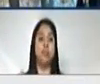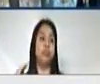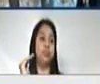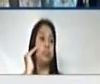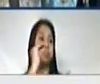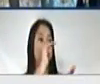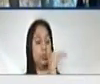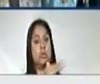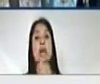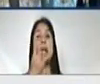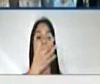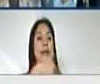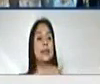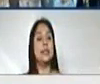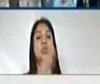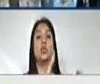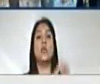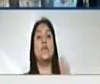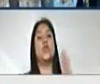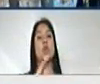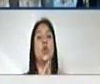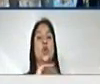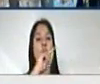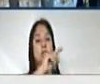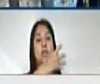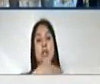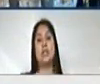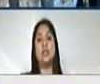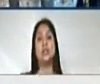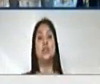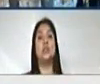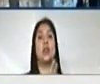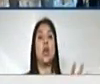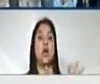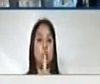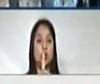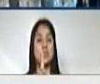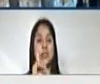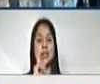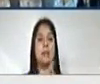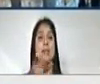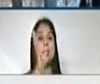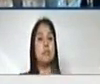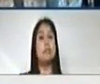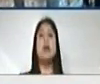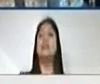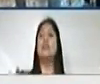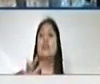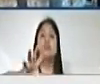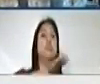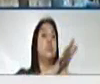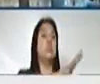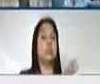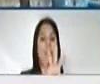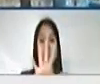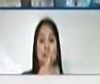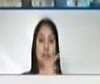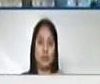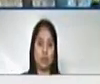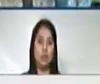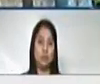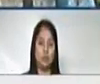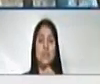la otra mitad el otro día, se van a conectar a través de las plataformas virtuales. En fin, es bastante complicado, pero el objetivo es